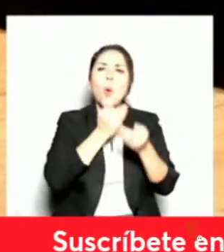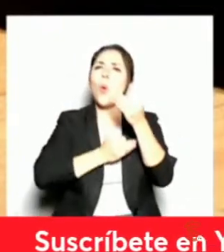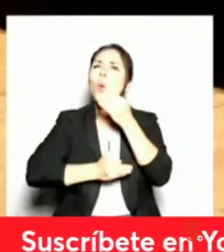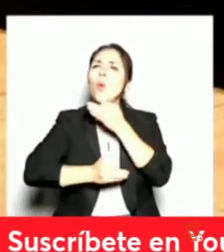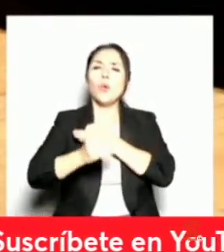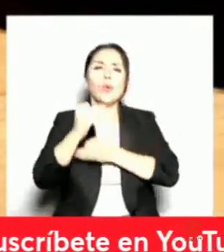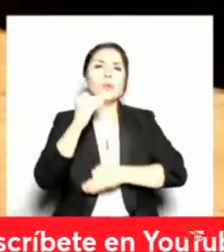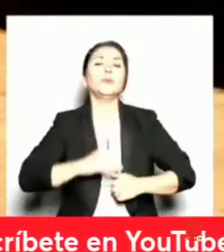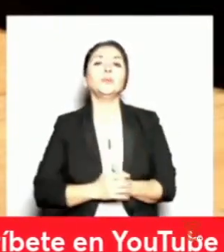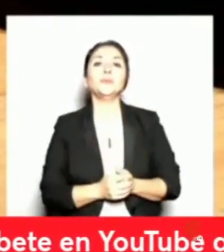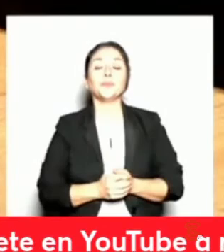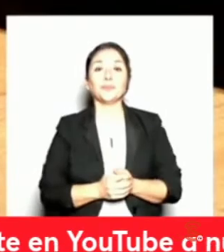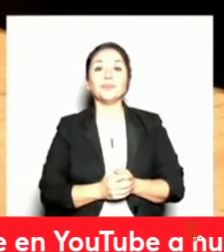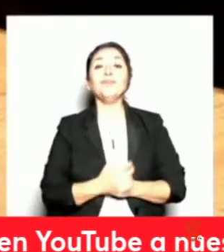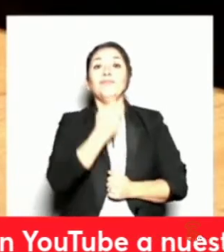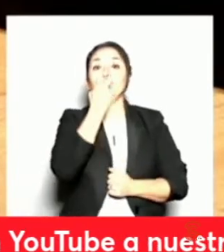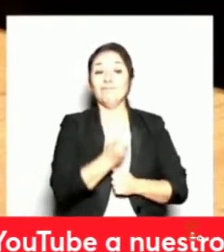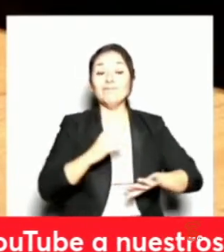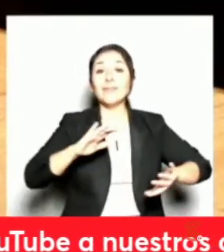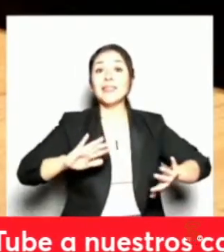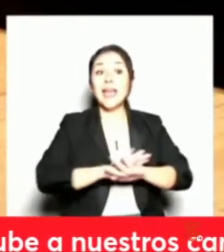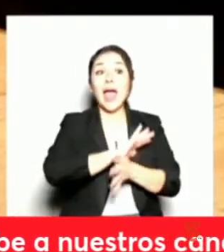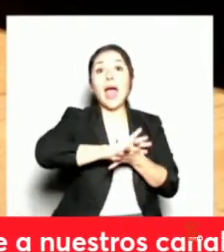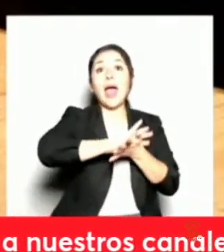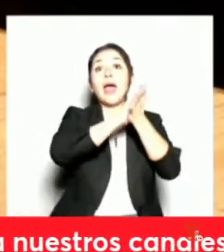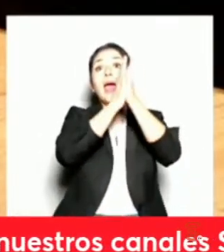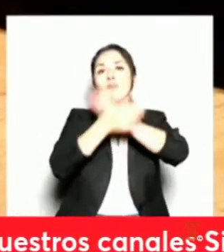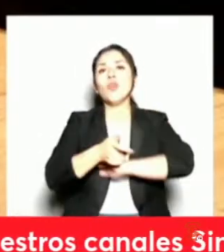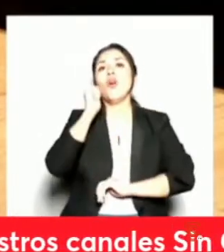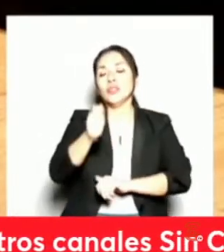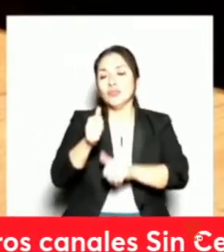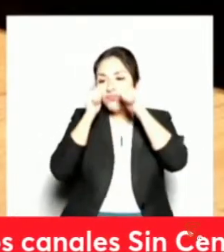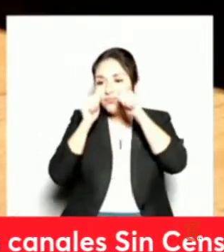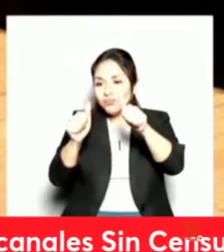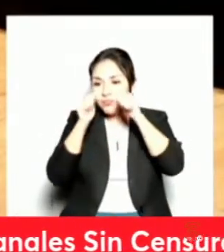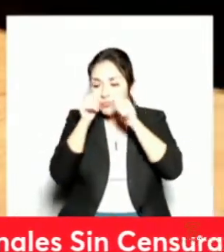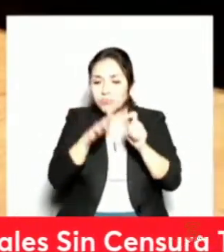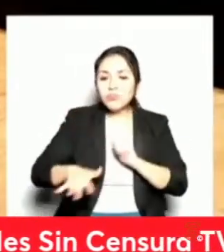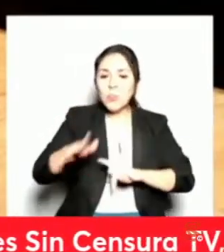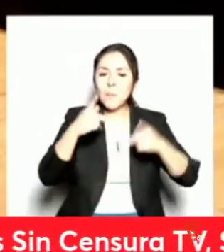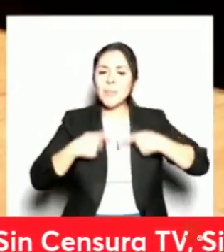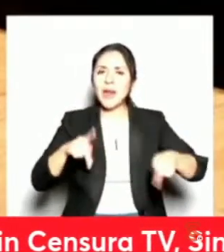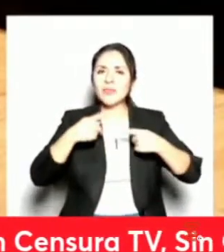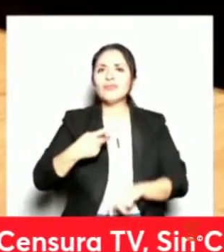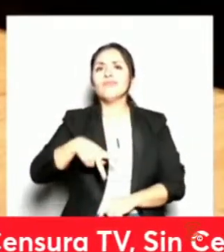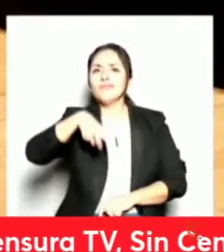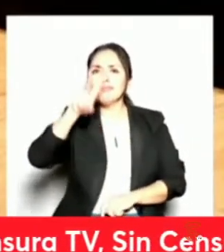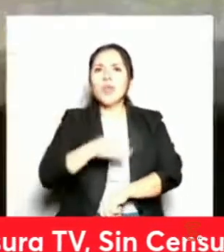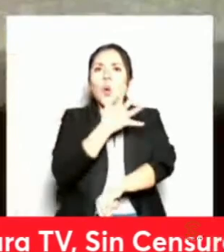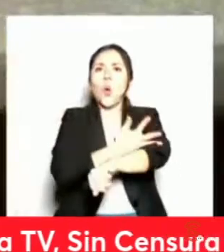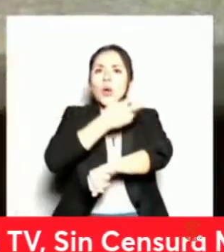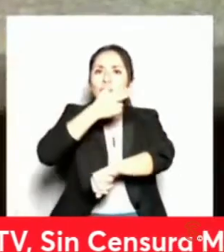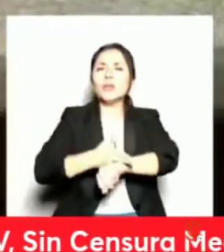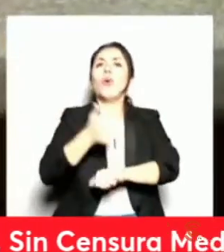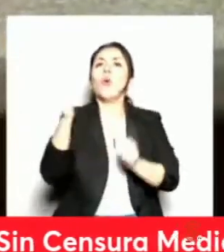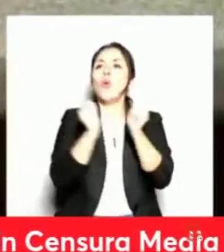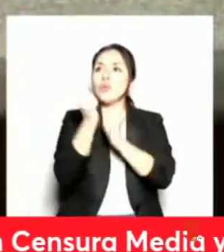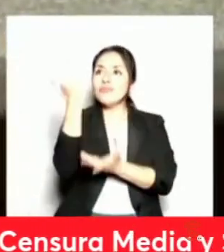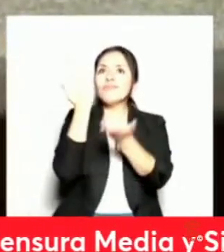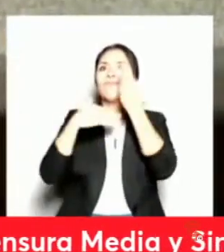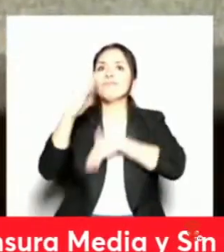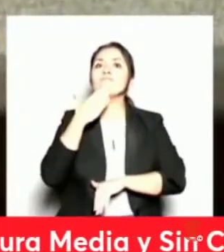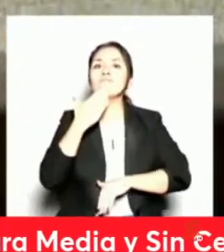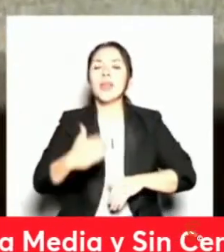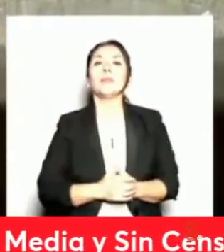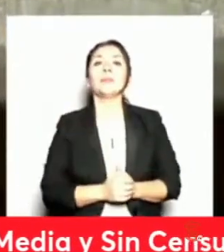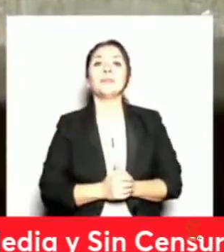todes. La transformación es servir al pueblo con honestidad y resultados.